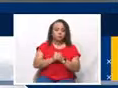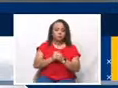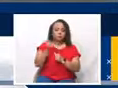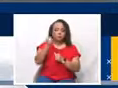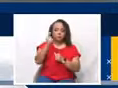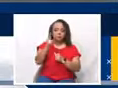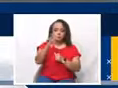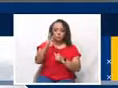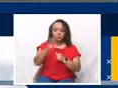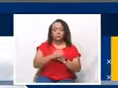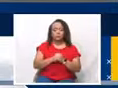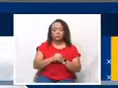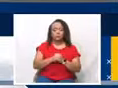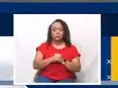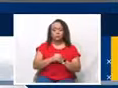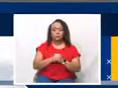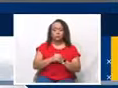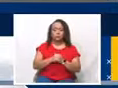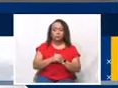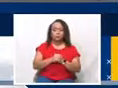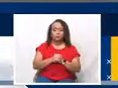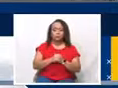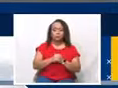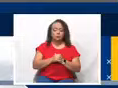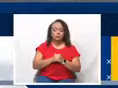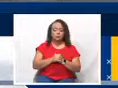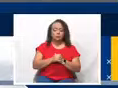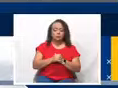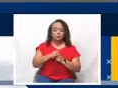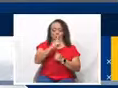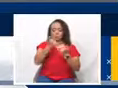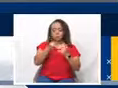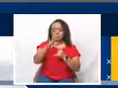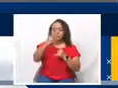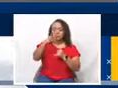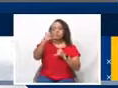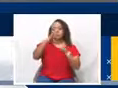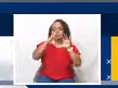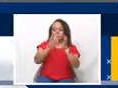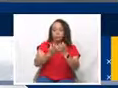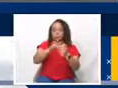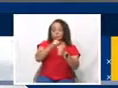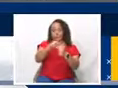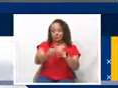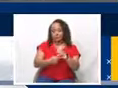no me equivoco, y ya se lo posicionó como cuarto, quinto del mundo en ese momento,